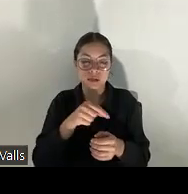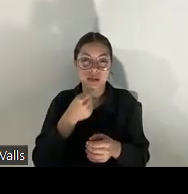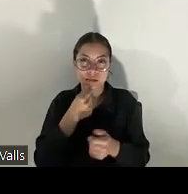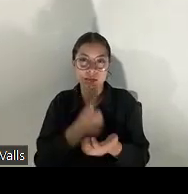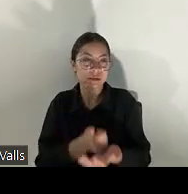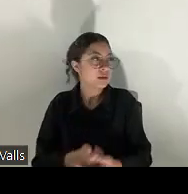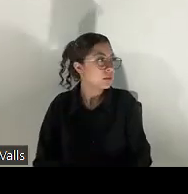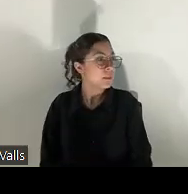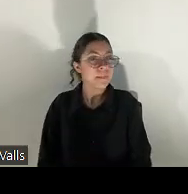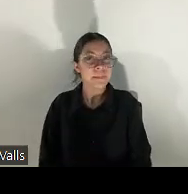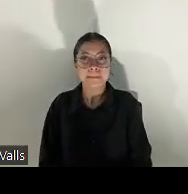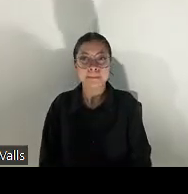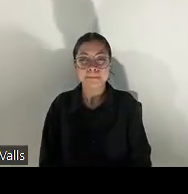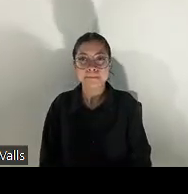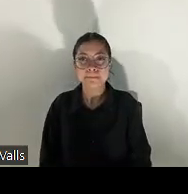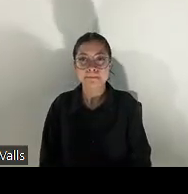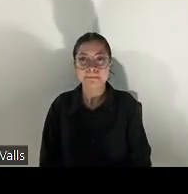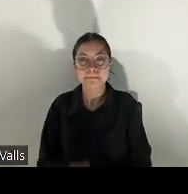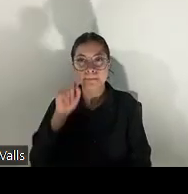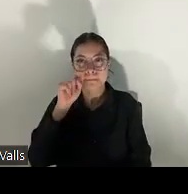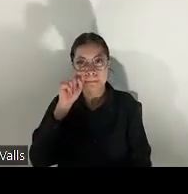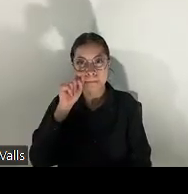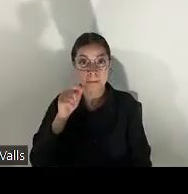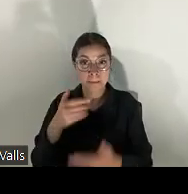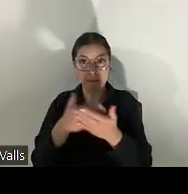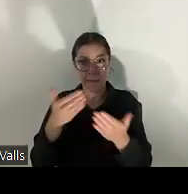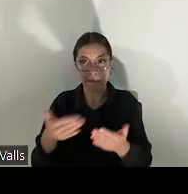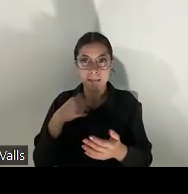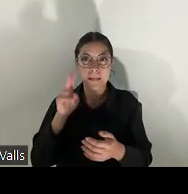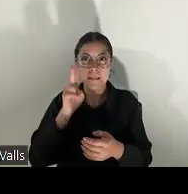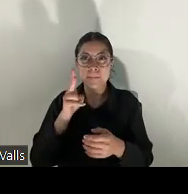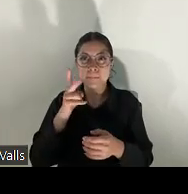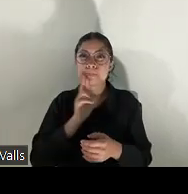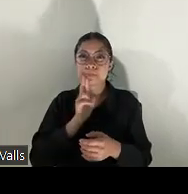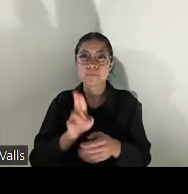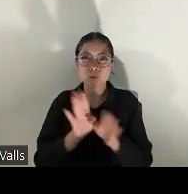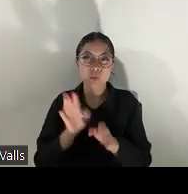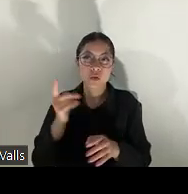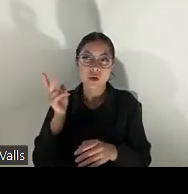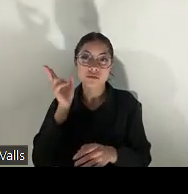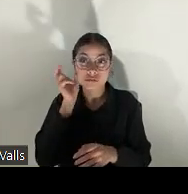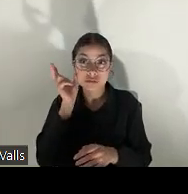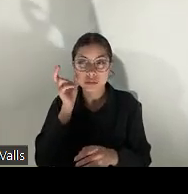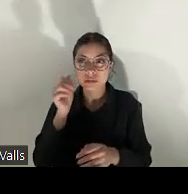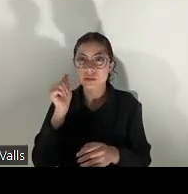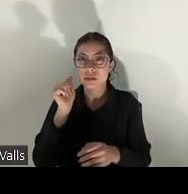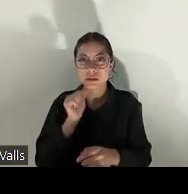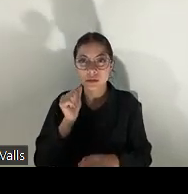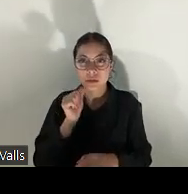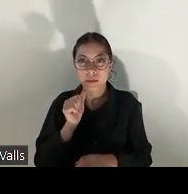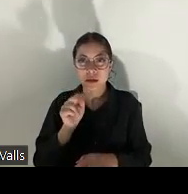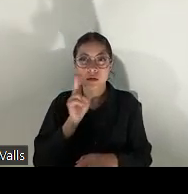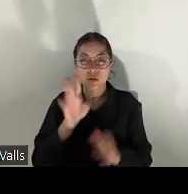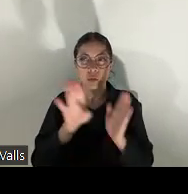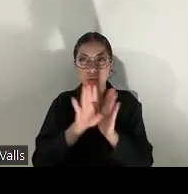Nos vamos ahora con las respuestas auditivas. Lo hacemos siempre con el reflejo colcopalpebral. Aquí vemos en